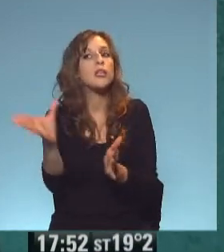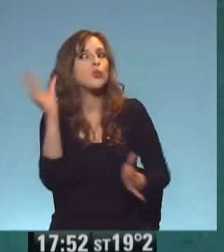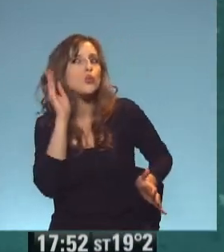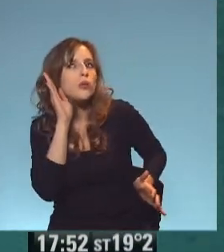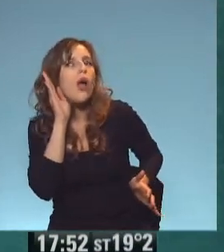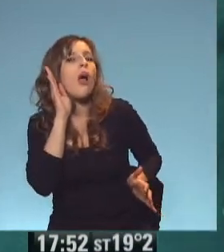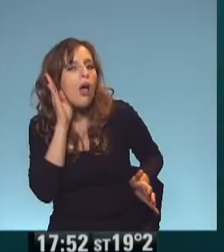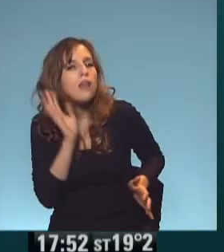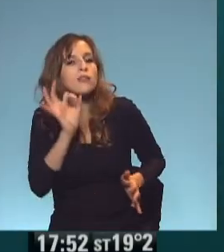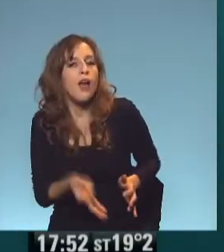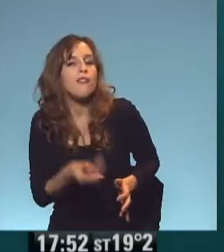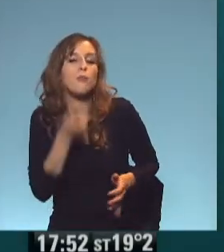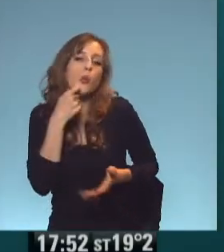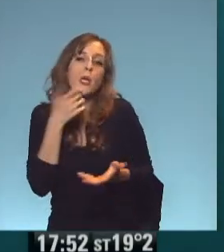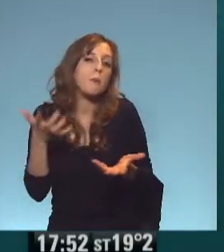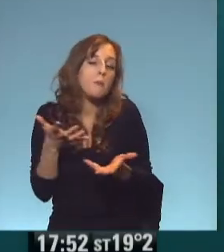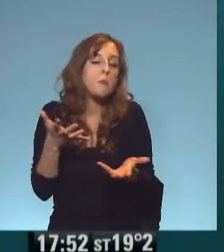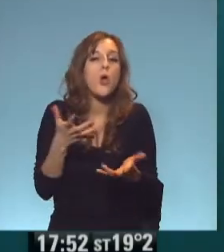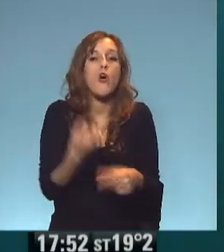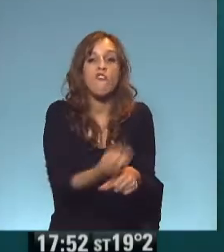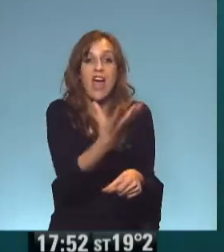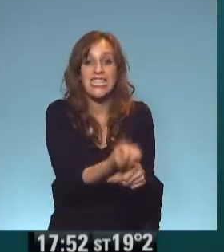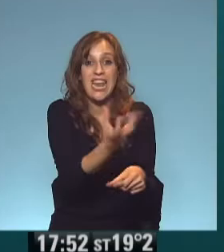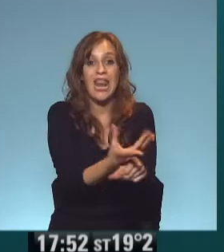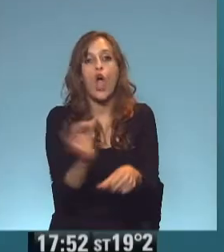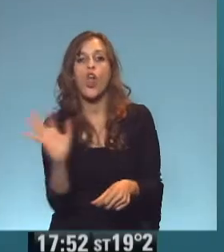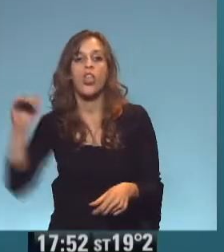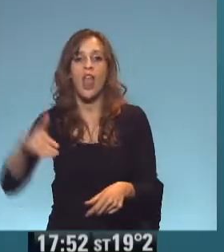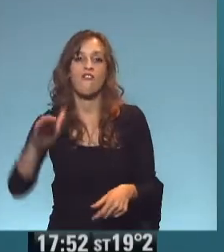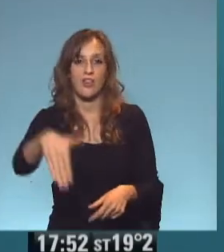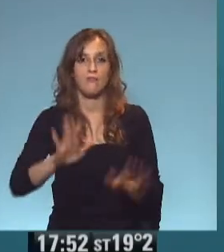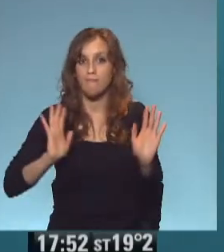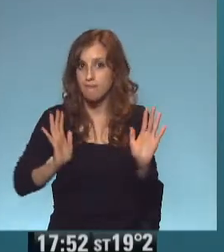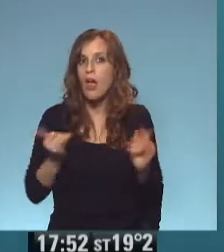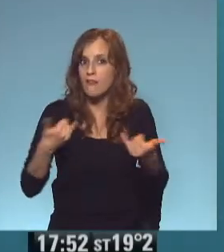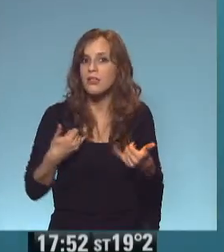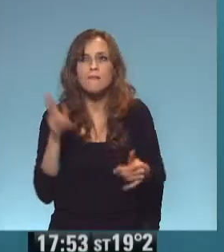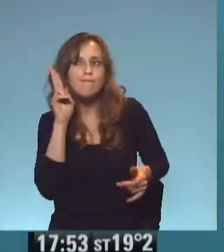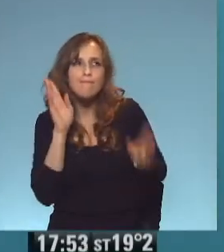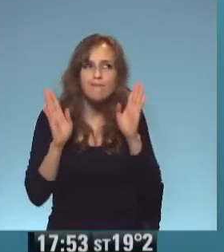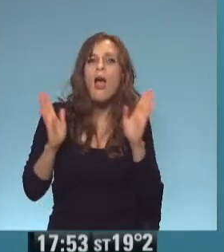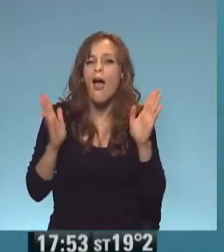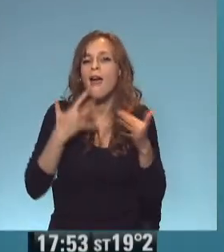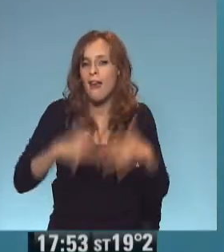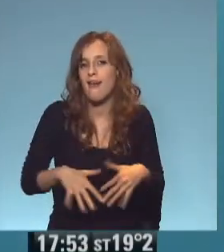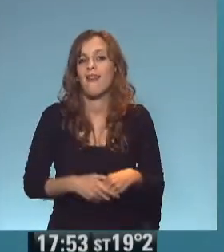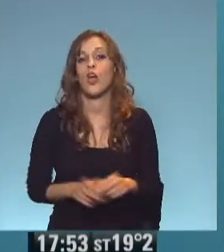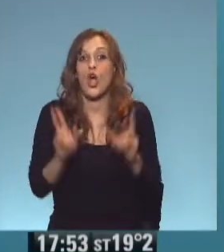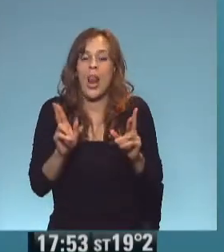diferenciar si lo que estamos escuchando son ballenas o delfines. Así que crucemos los dedos y esperemos que